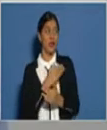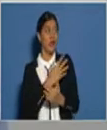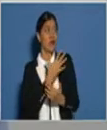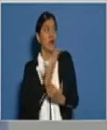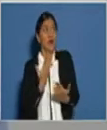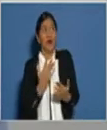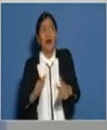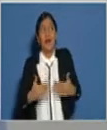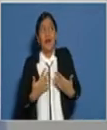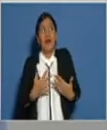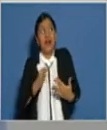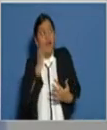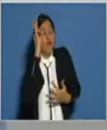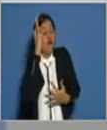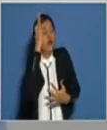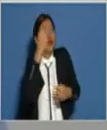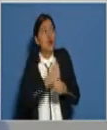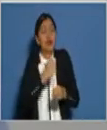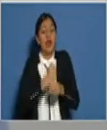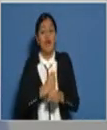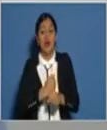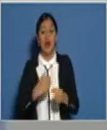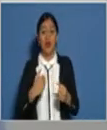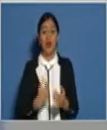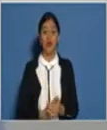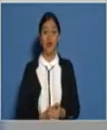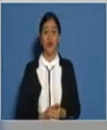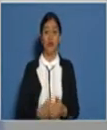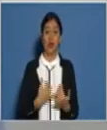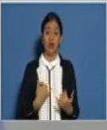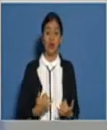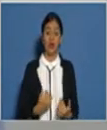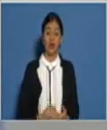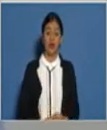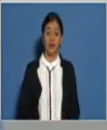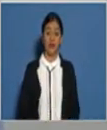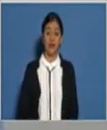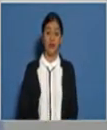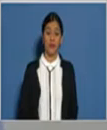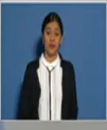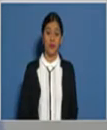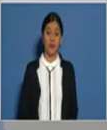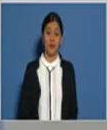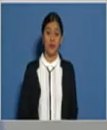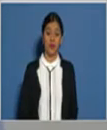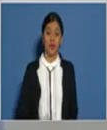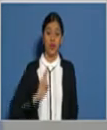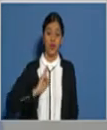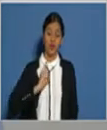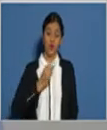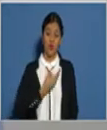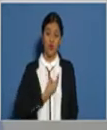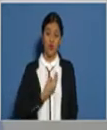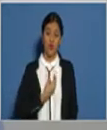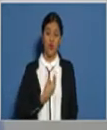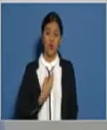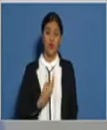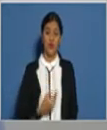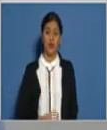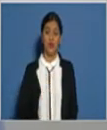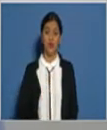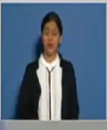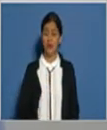las nuevas modalidades, las nuevas relaciones que han ido surgiendo. Nosotros valoramos,